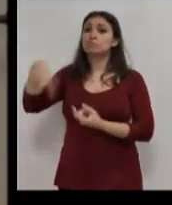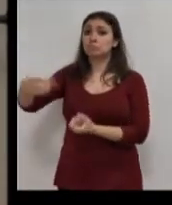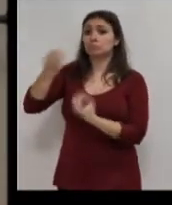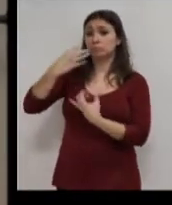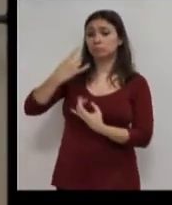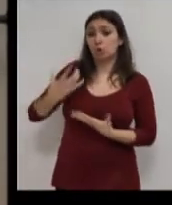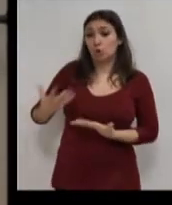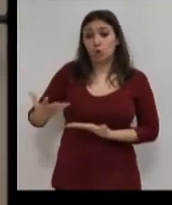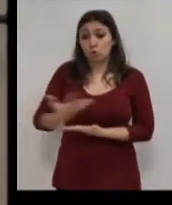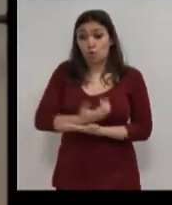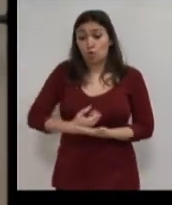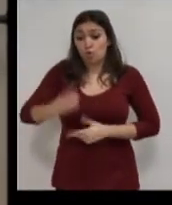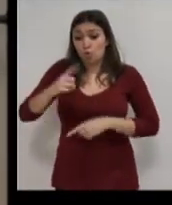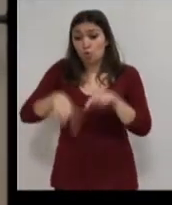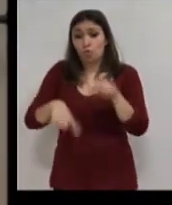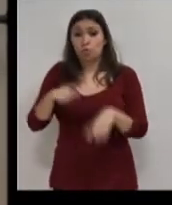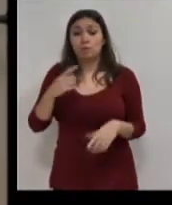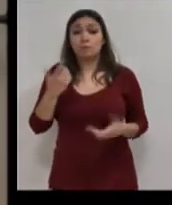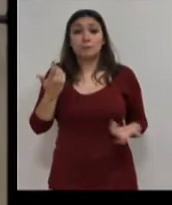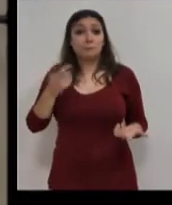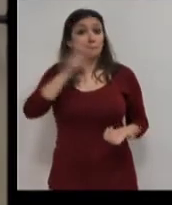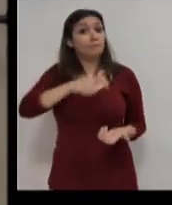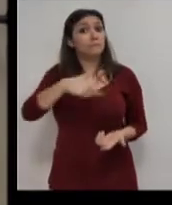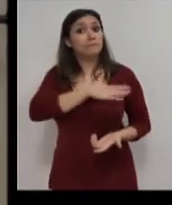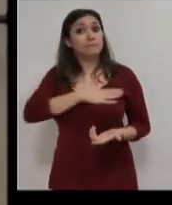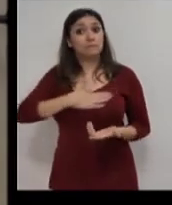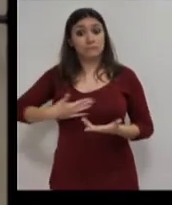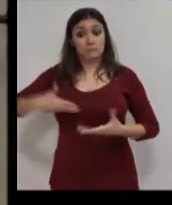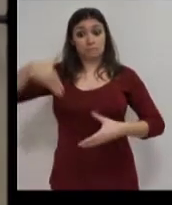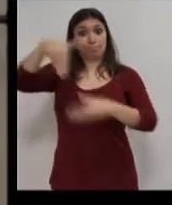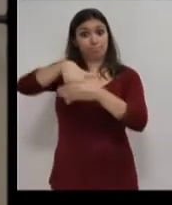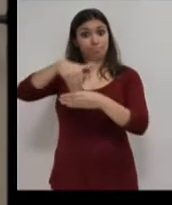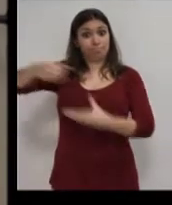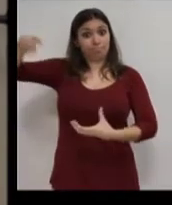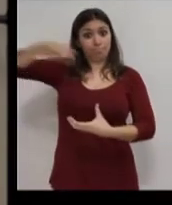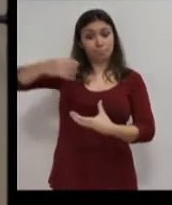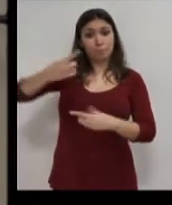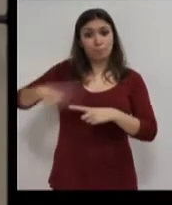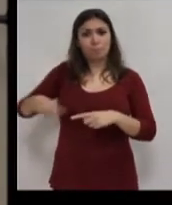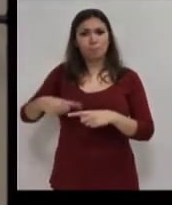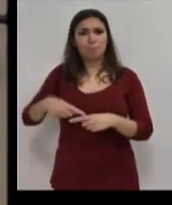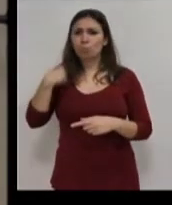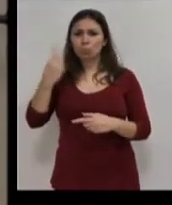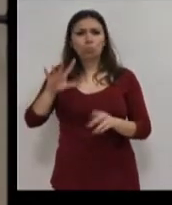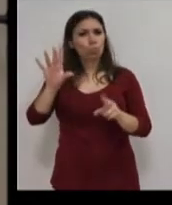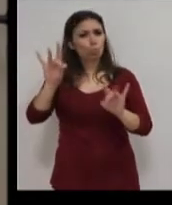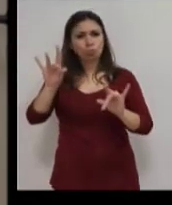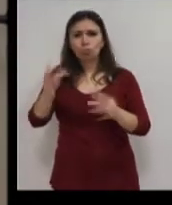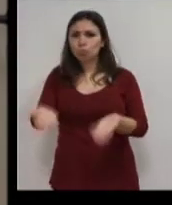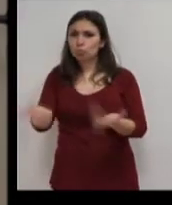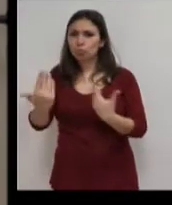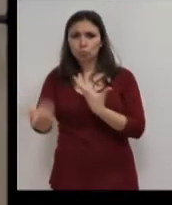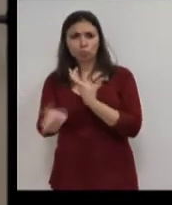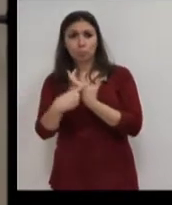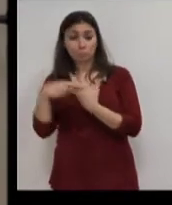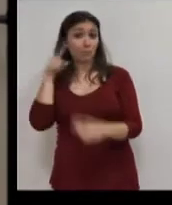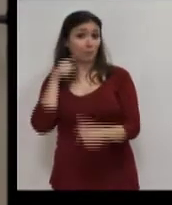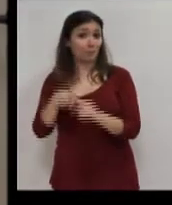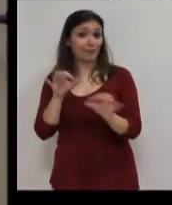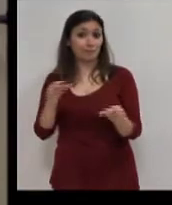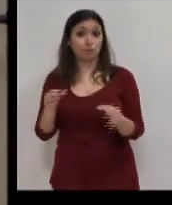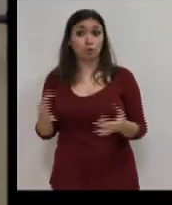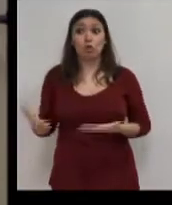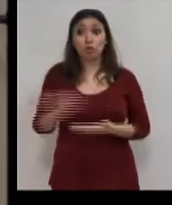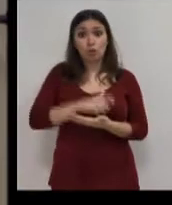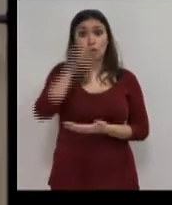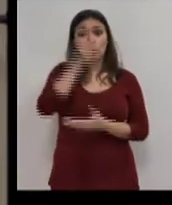den su conocimiento, que nos transmitan sus necesidades y a todos aquellos que quieran aportar y contribuir, les daremos